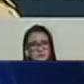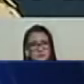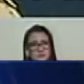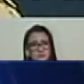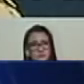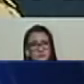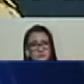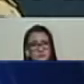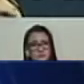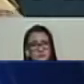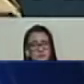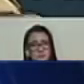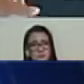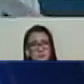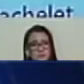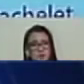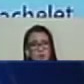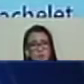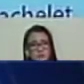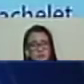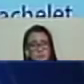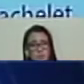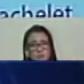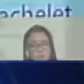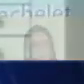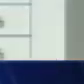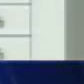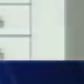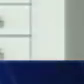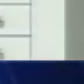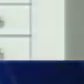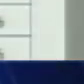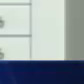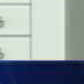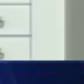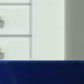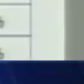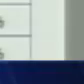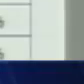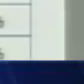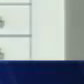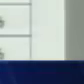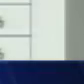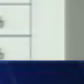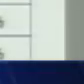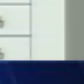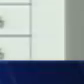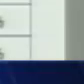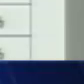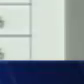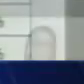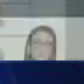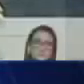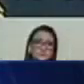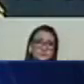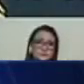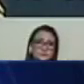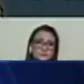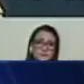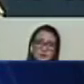opositor. El candidato Falcón se descalabró, esa es la única palabra que se me ocurre, se